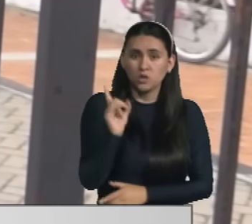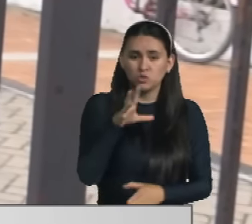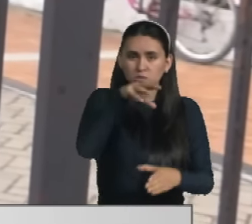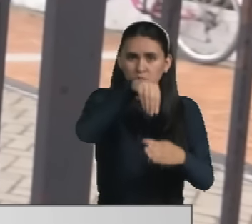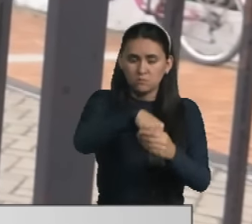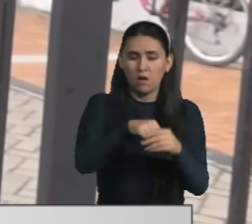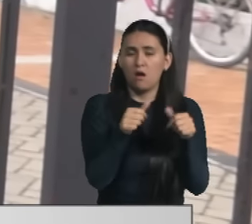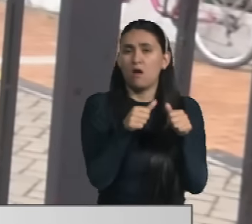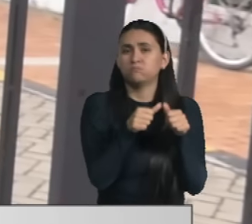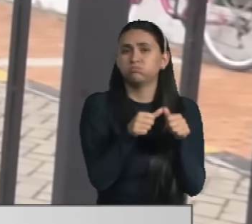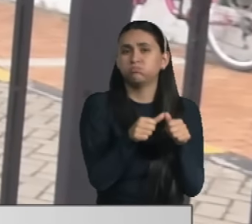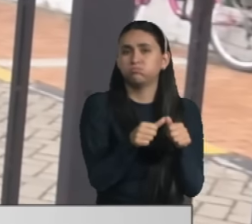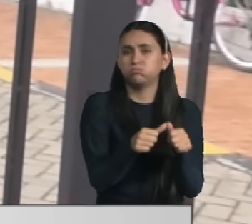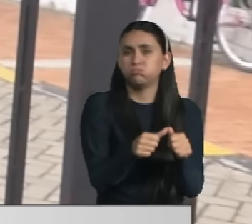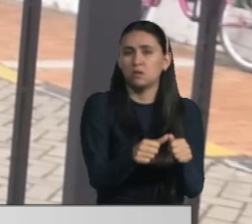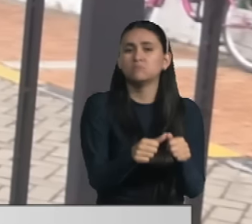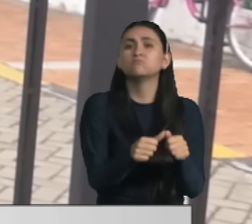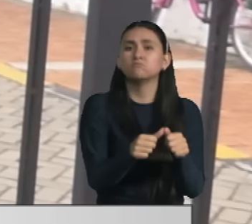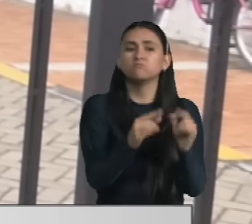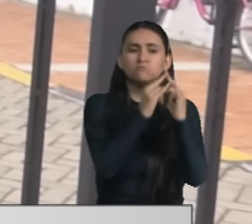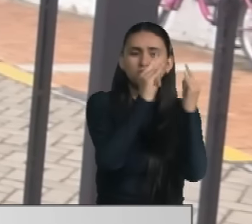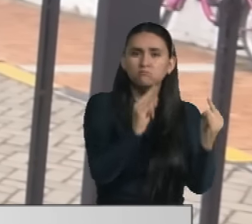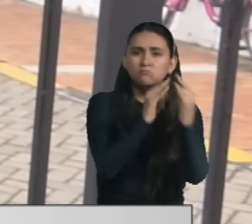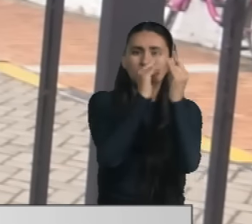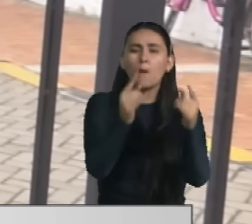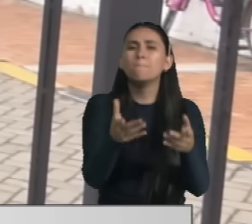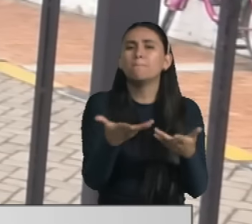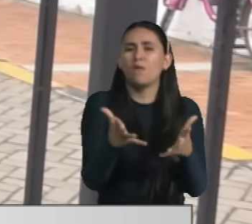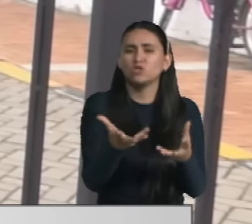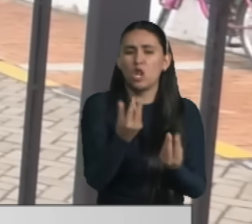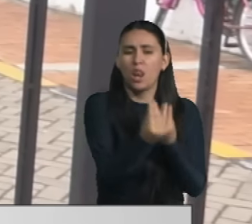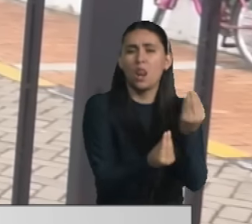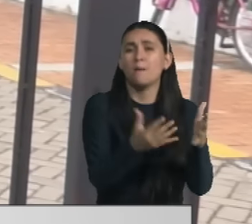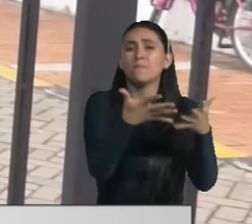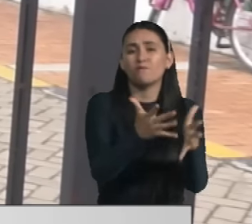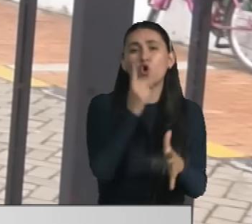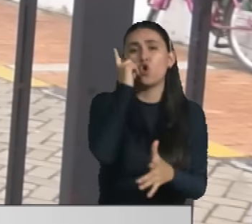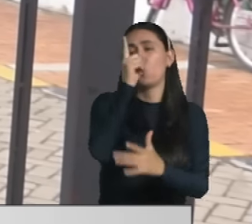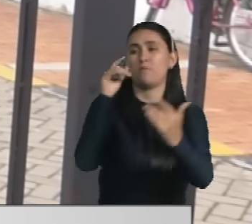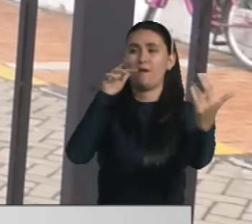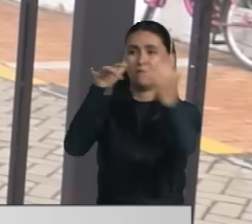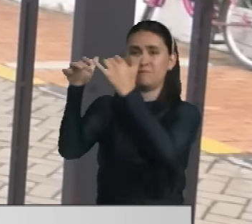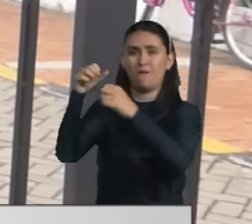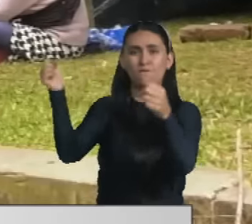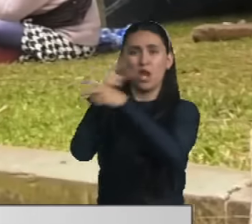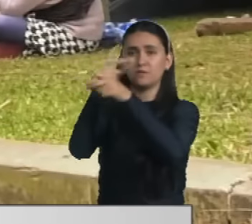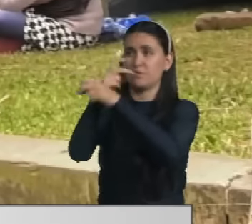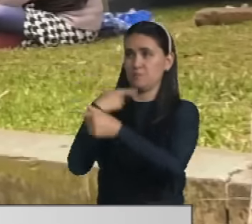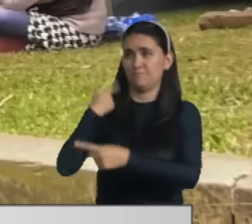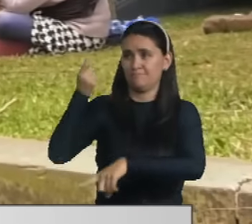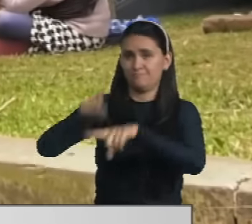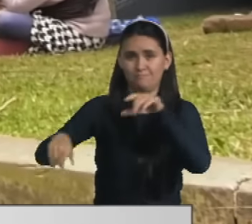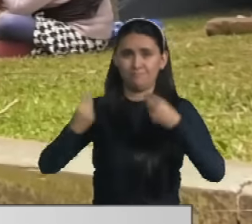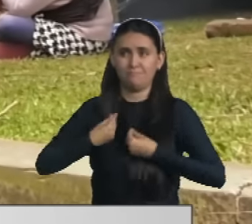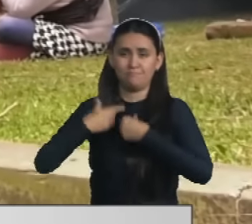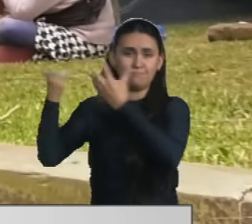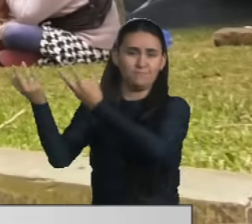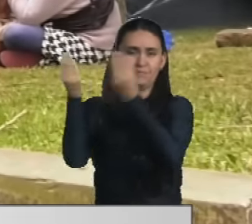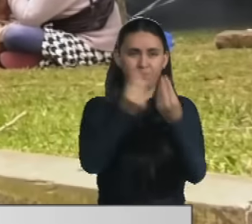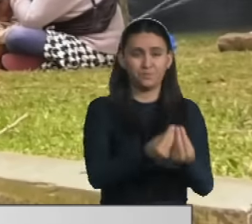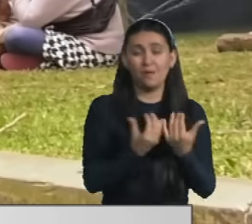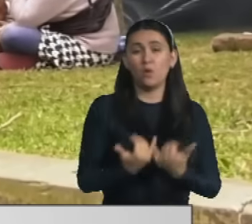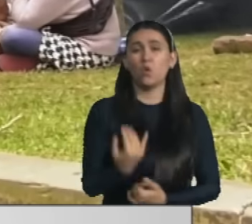de la República en centros de acogida transitorios debido a la violencia que se vive en sus territorios de origen. Son 4